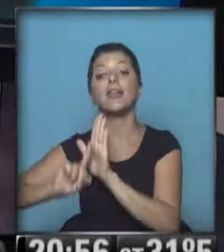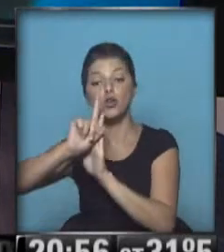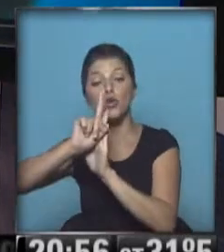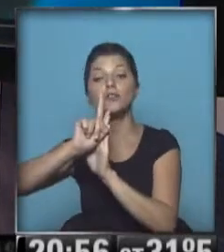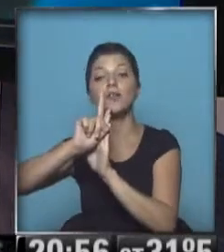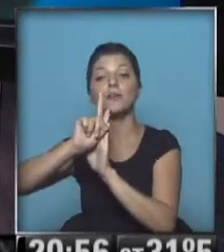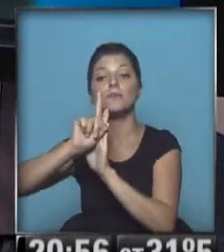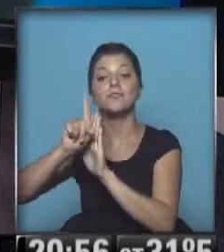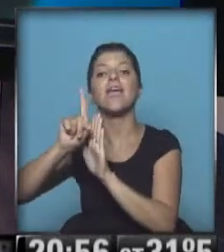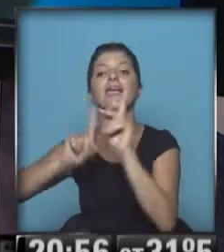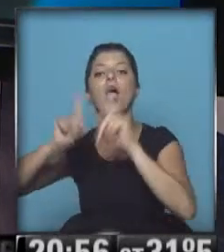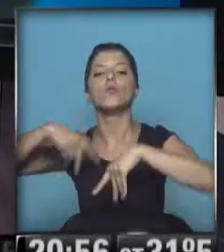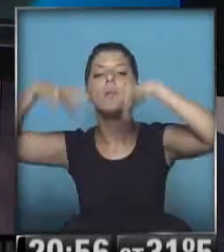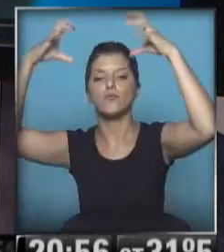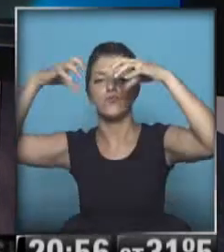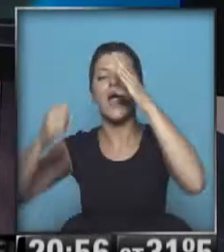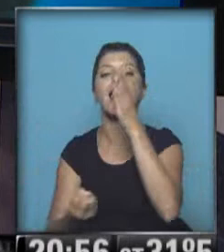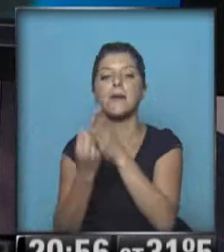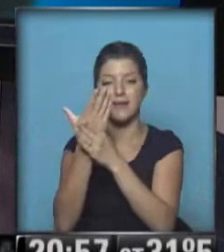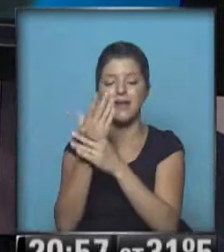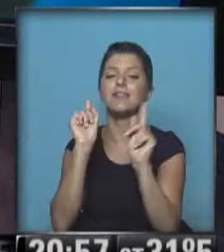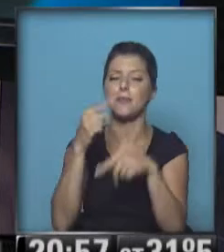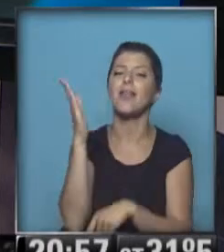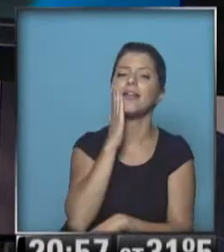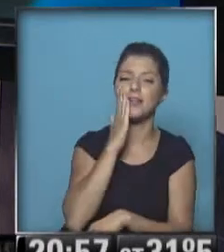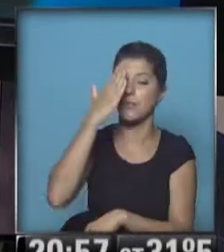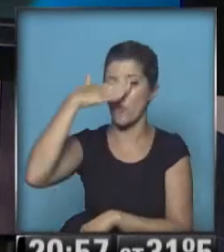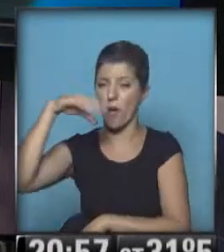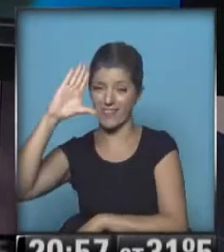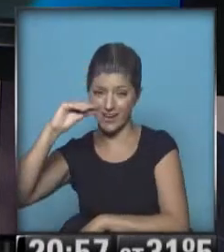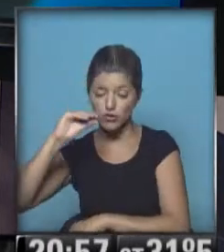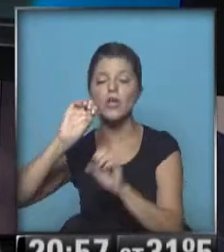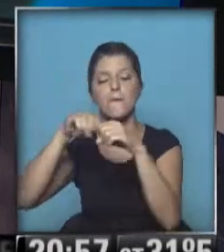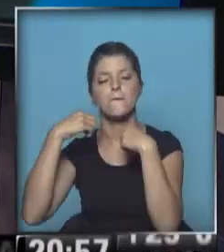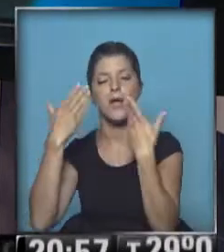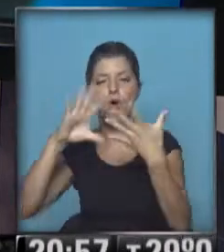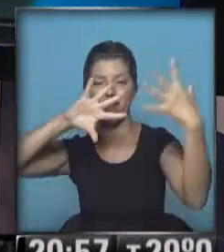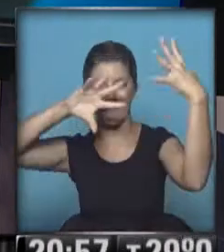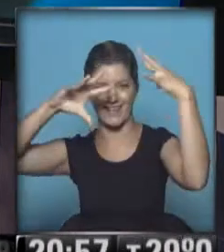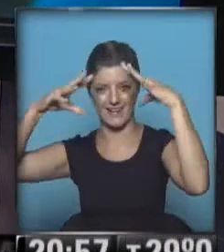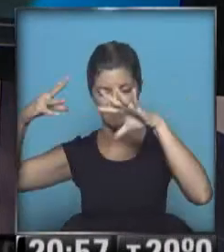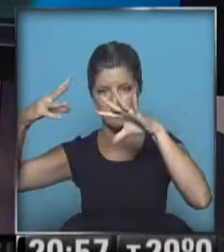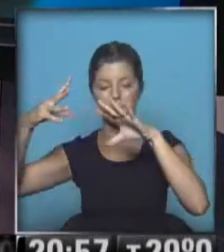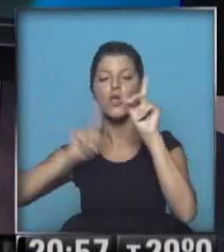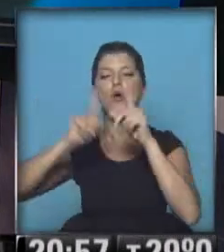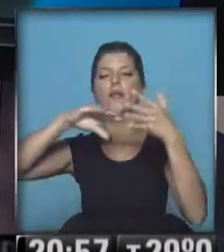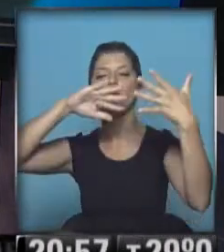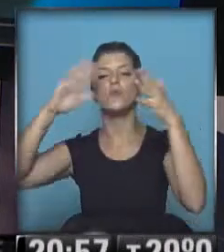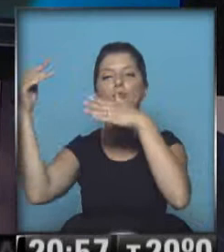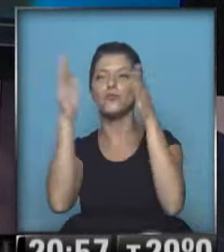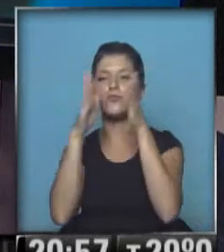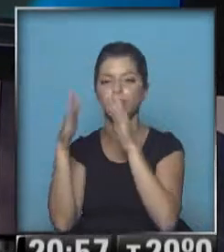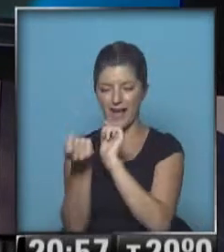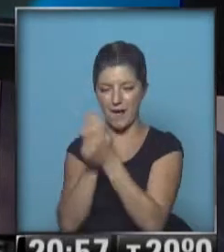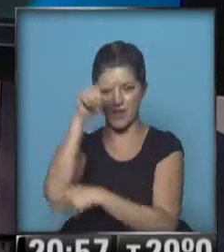del litoral, acá tendrán lluvias durante la mañana y parte de la tarde, y hacia la noche mejoran las condiciones meteorológicas con vientos que cambiarán al sector sur, y a